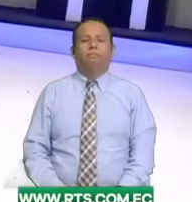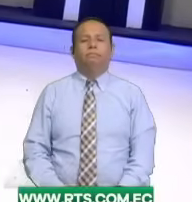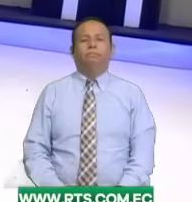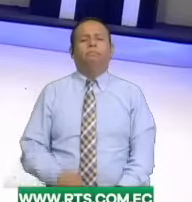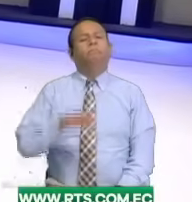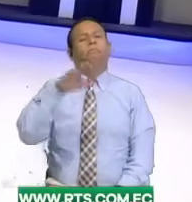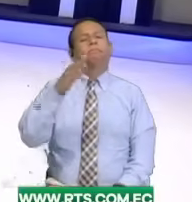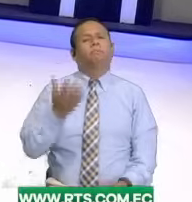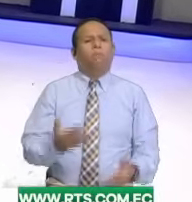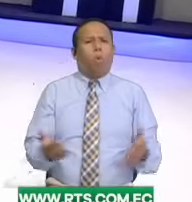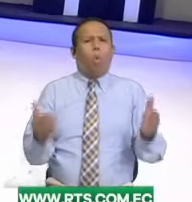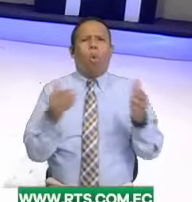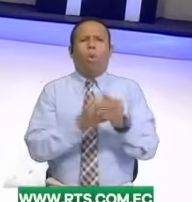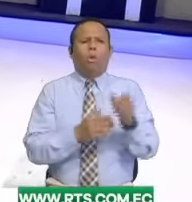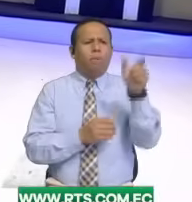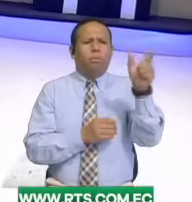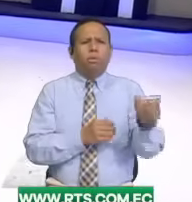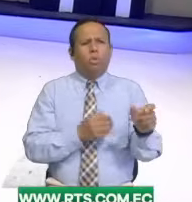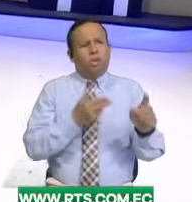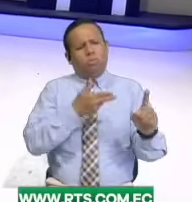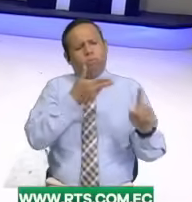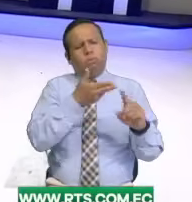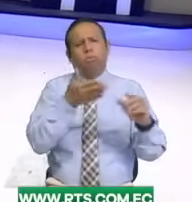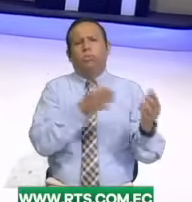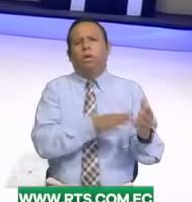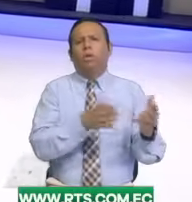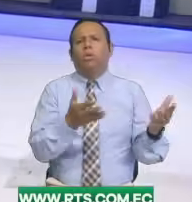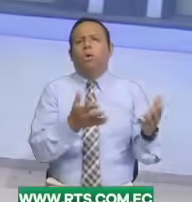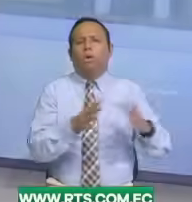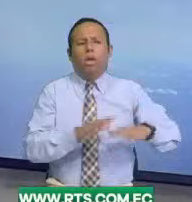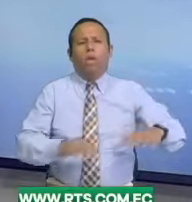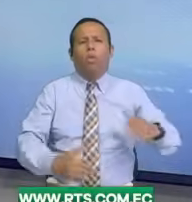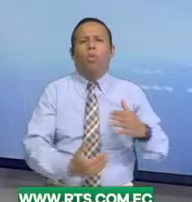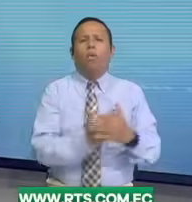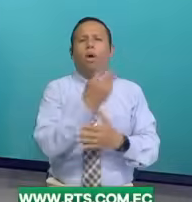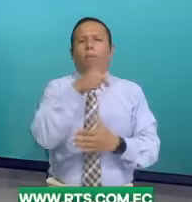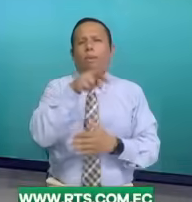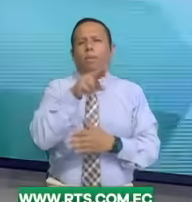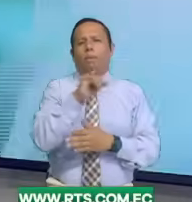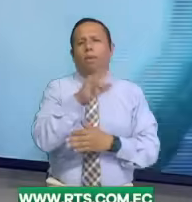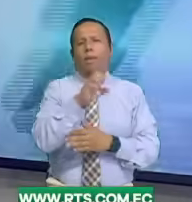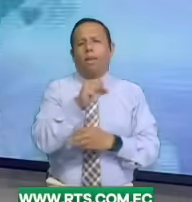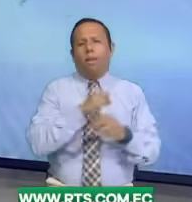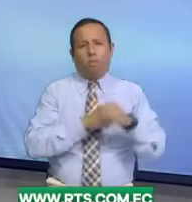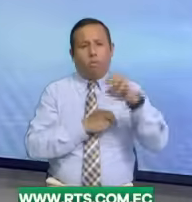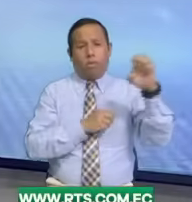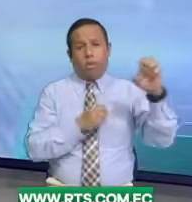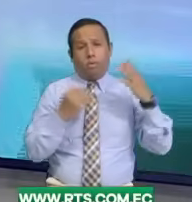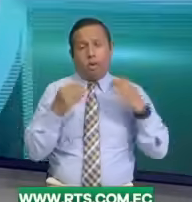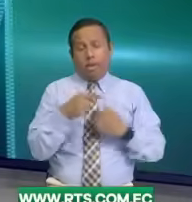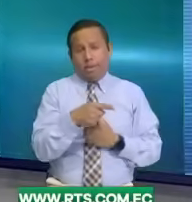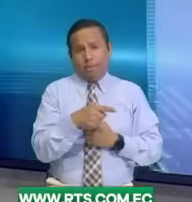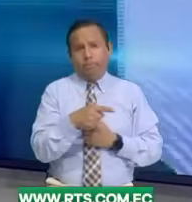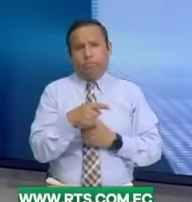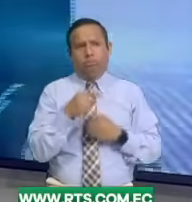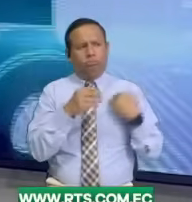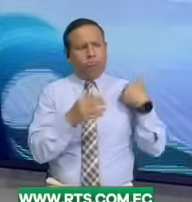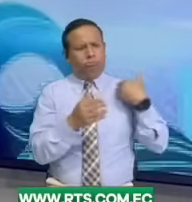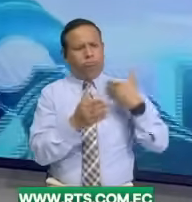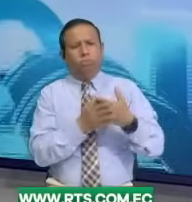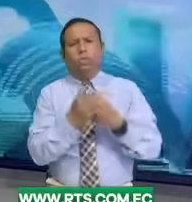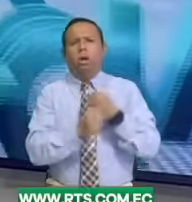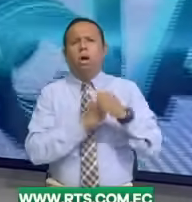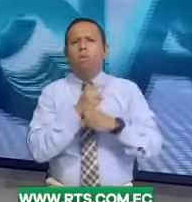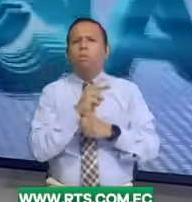Una nueva muerte violenta se registró en el sector Nueva Prosperina Noroeste de Guayaquil. En lo que va del año, según las